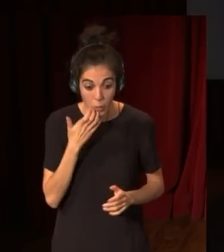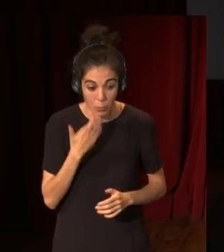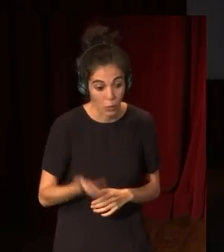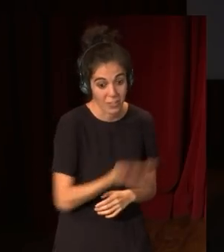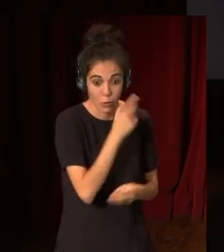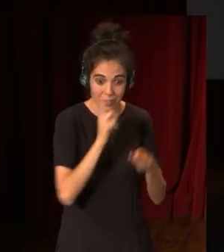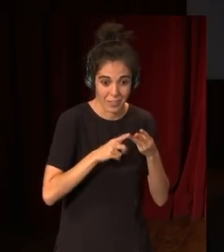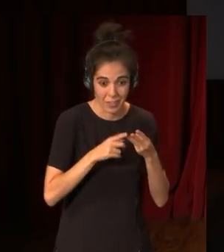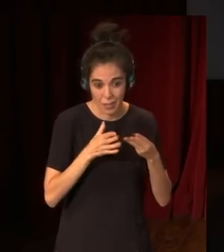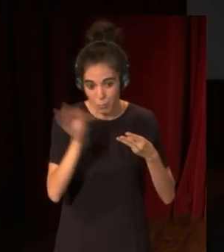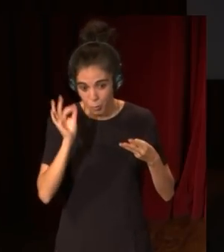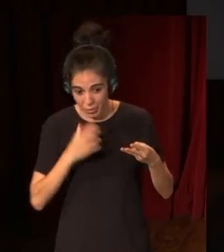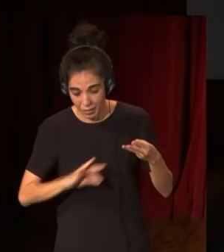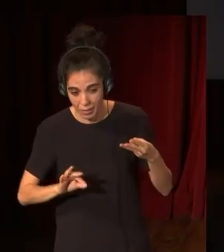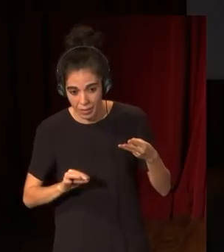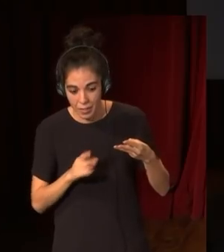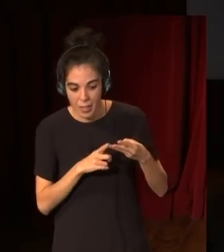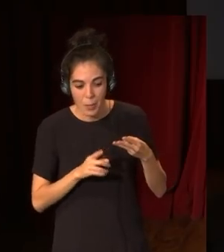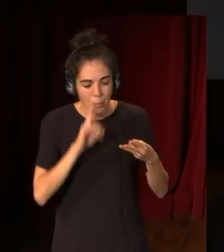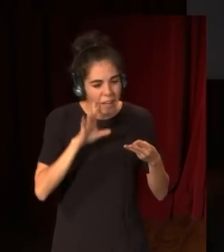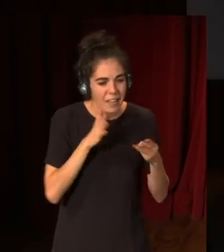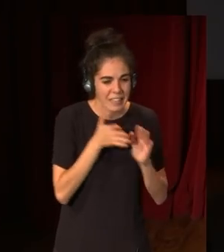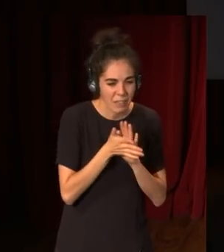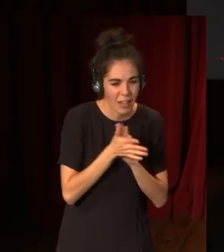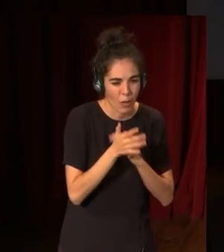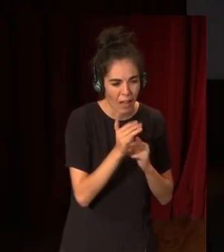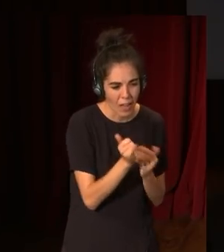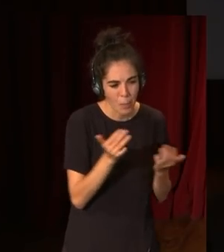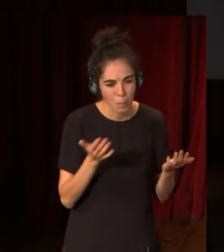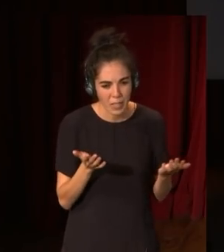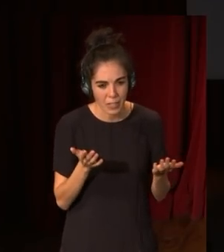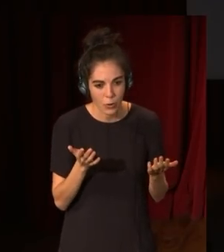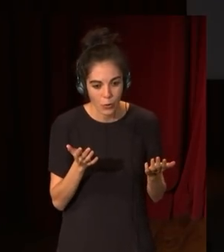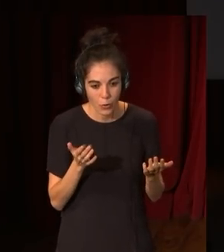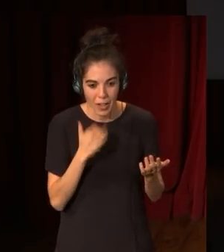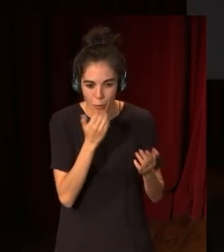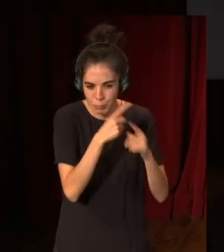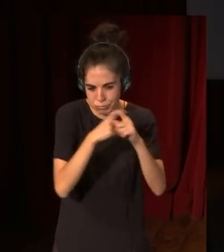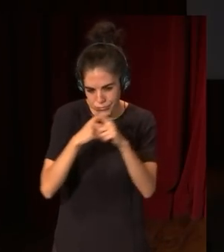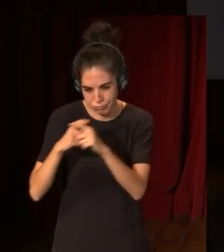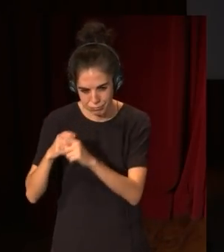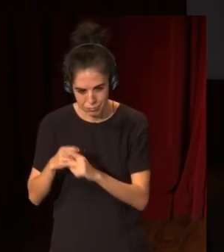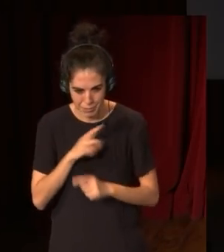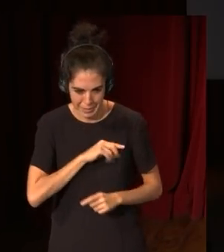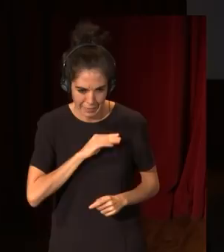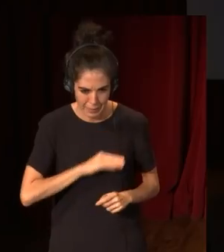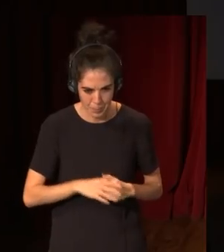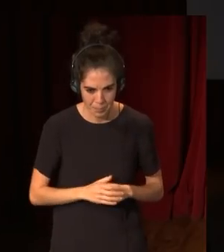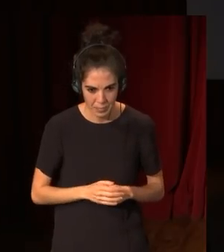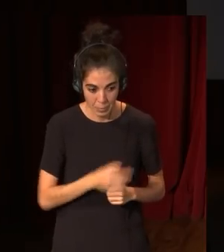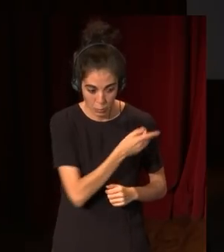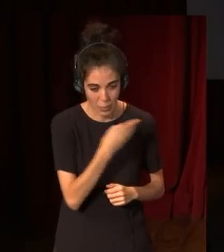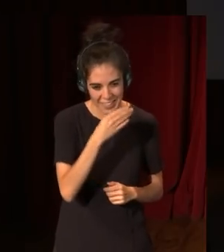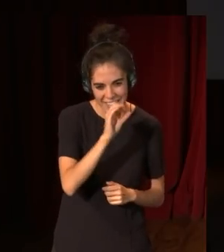posibilidad parecen tener un significado pero un significado absolutamente críptico como este sebas que